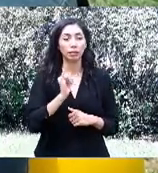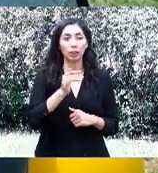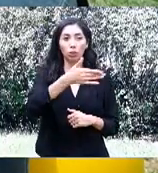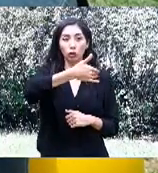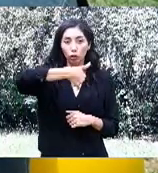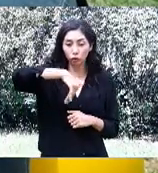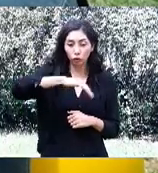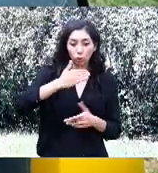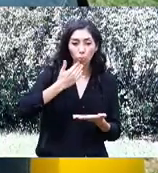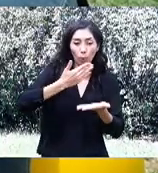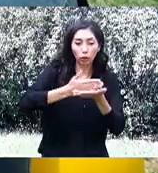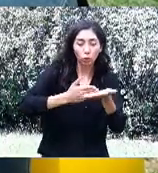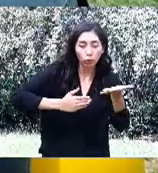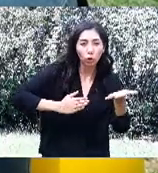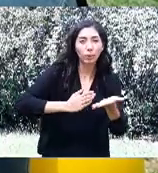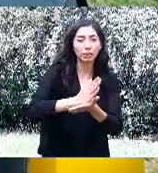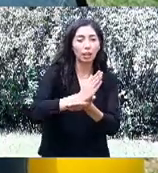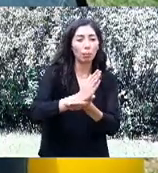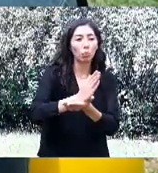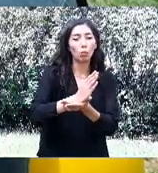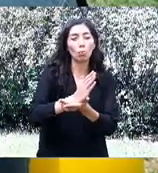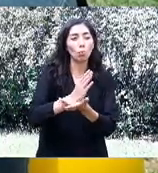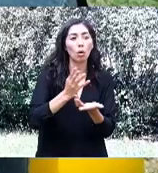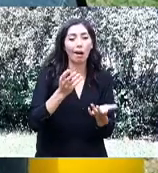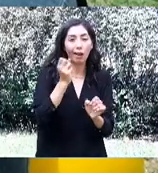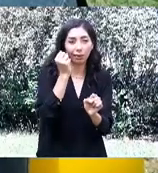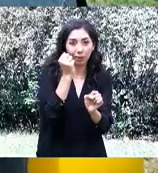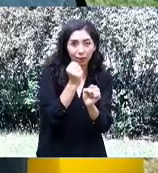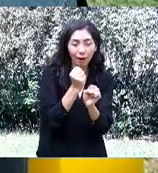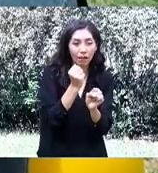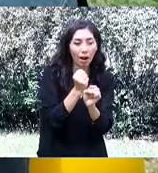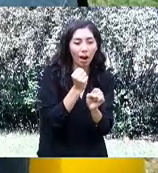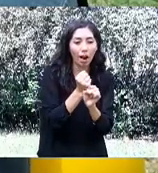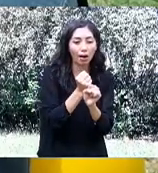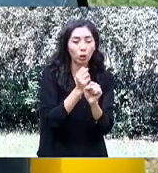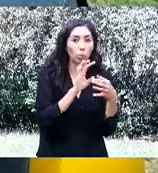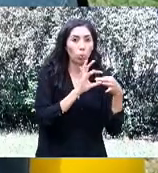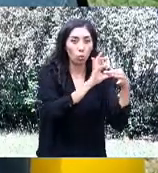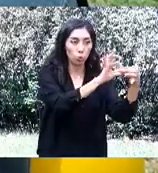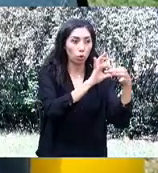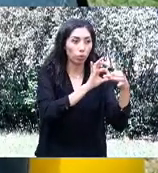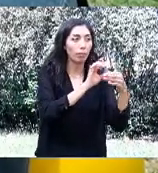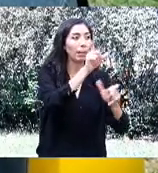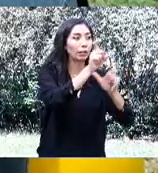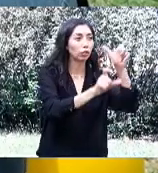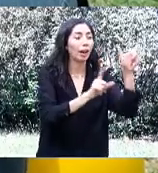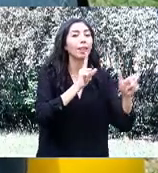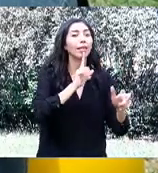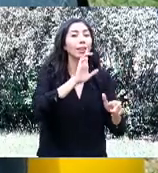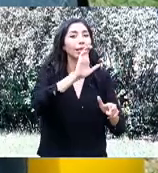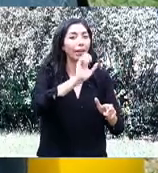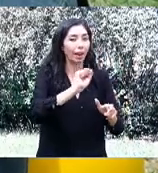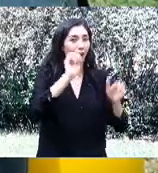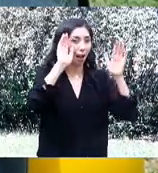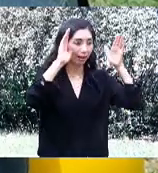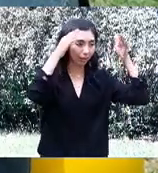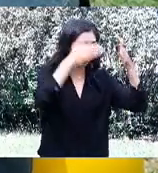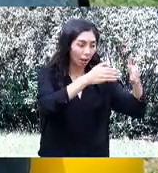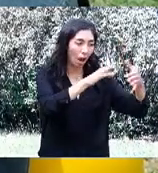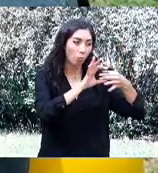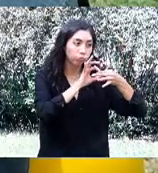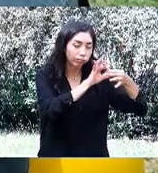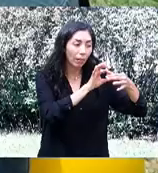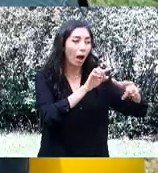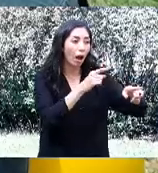comenzamos a ver eh el tema de trabajar eh en conjunto con personas autistas eh comenzamos a ver otros